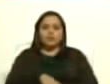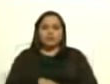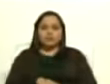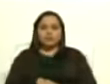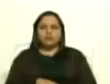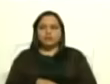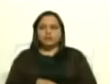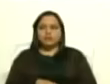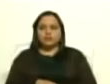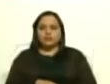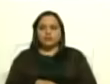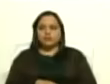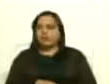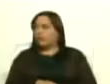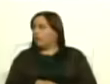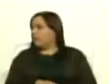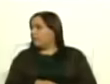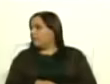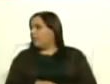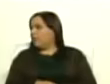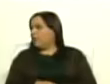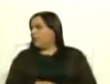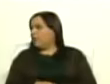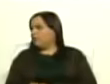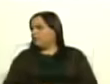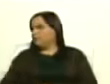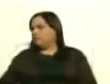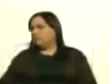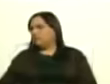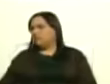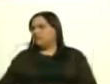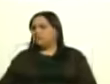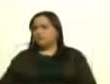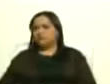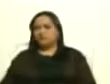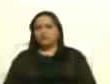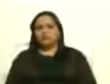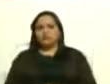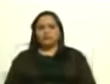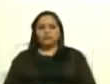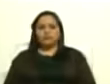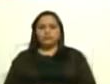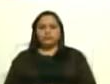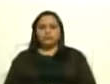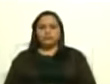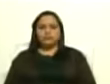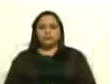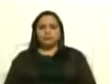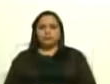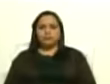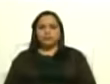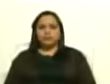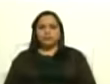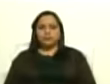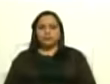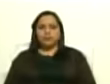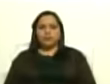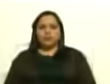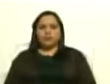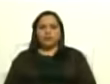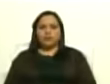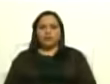que buscar caminos propios para sobreponernos a un bloqueo de una magnitud que sería muy difícil